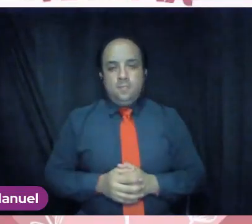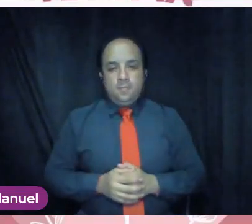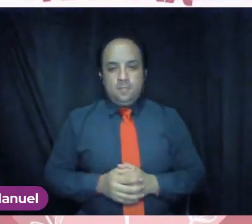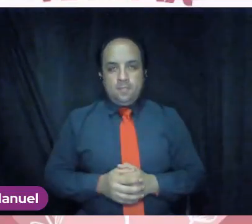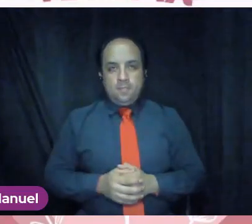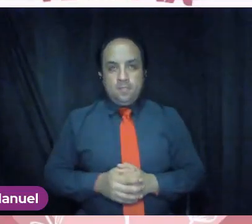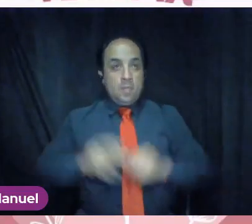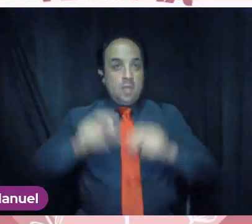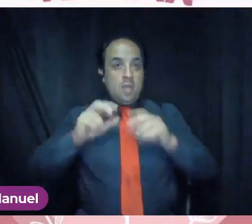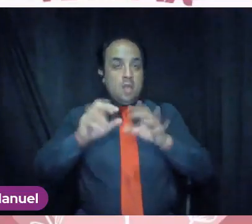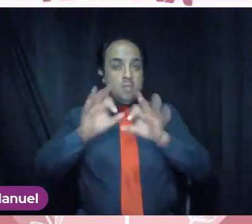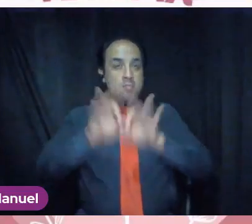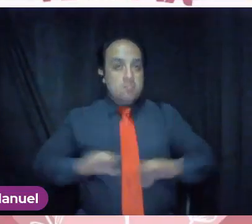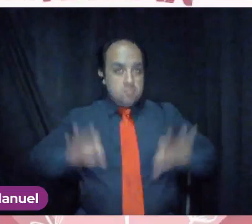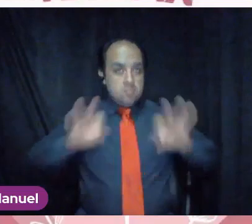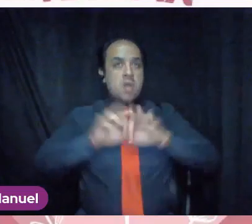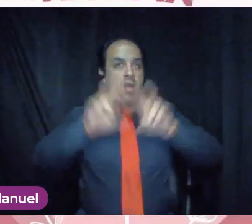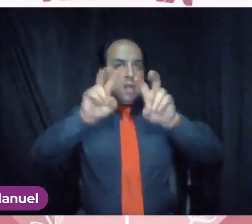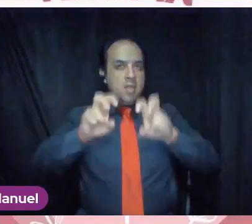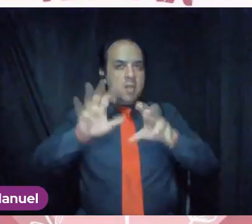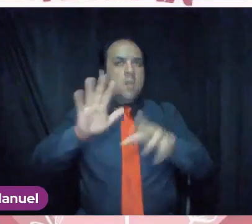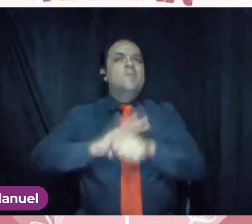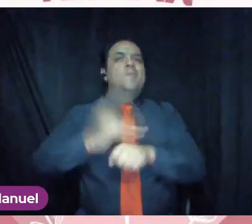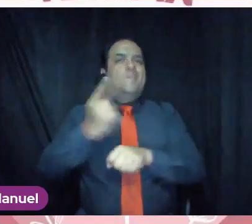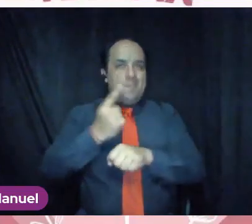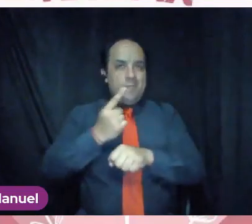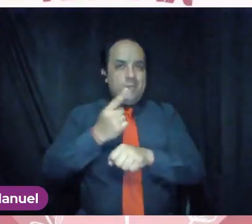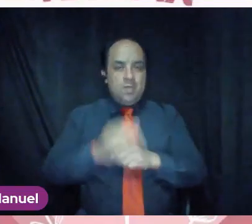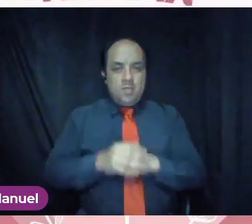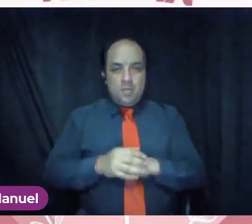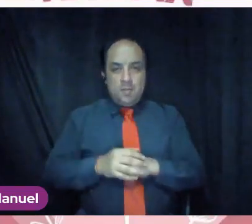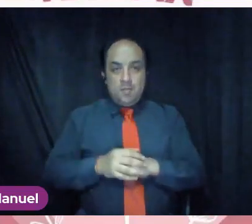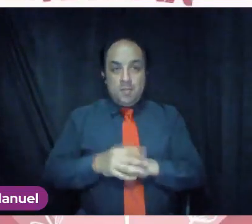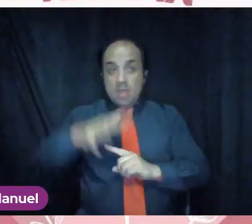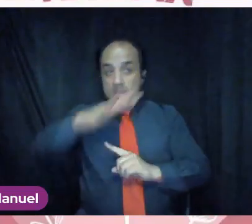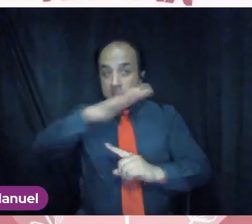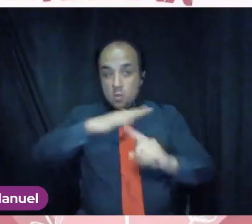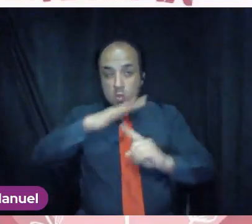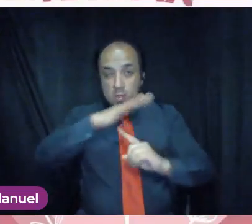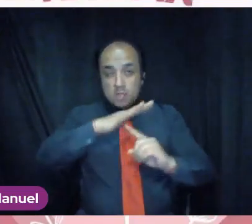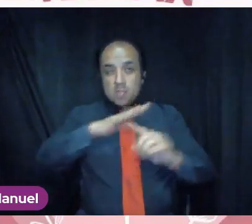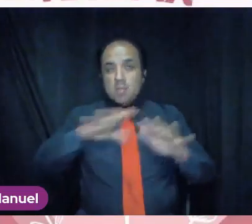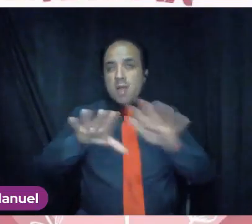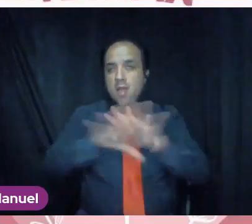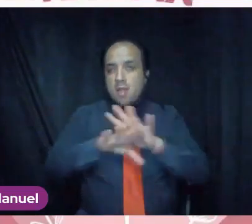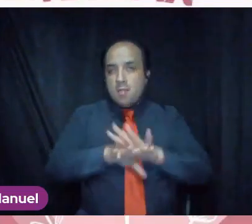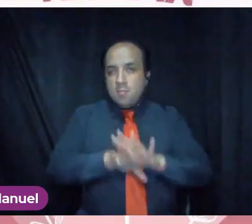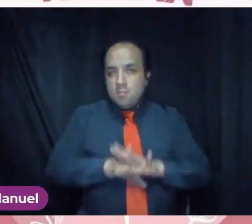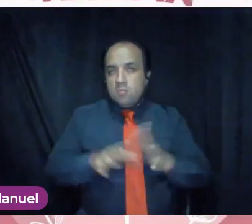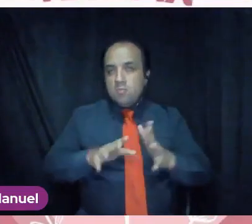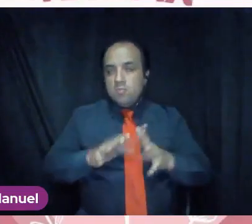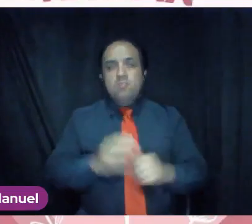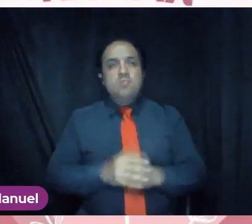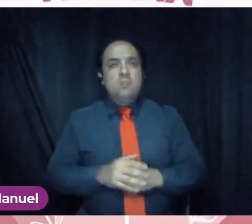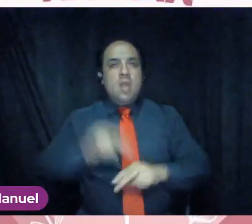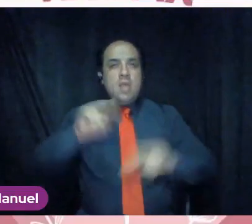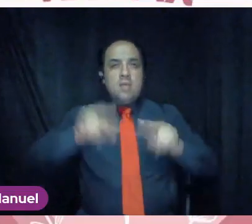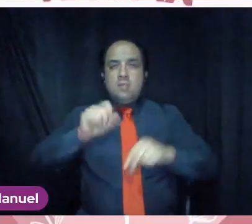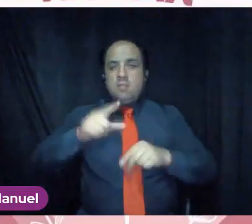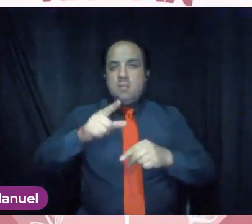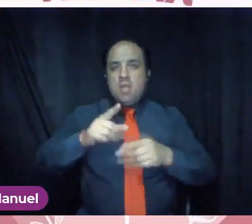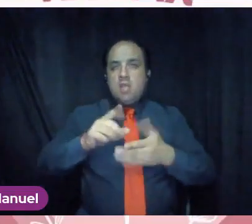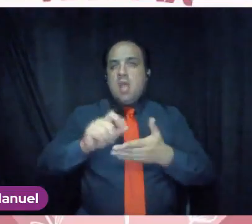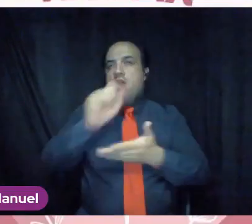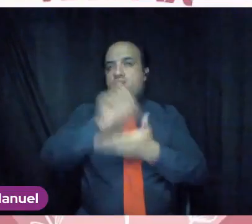tema muy importante por los cambios que ha habido en el contexto y a nivel en el desarrollo curricular y en